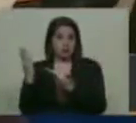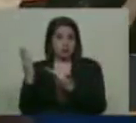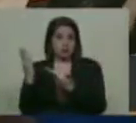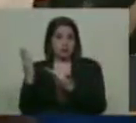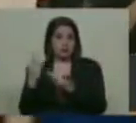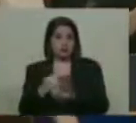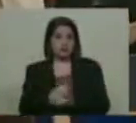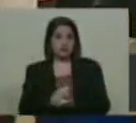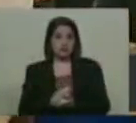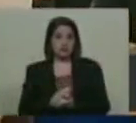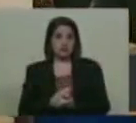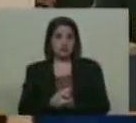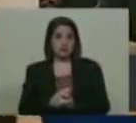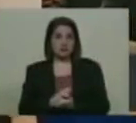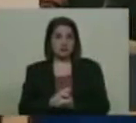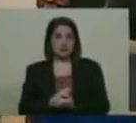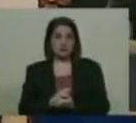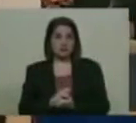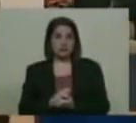Sí,